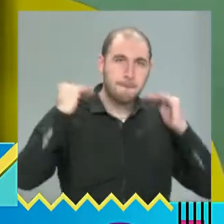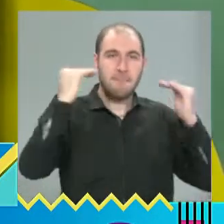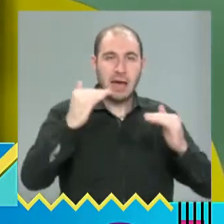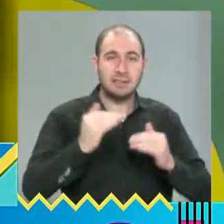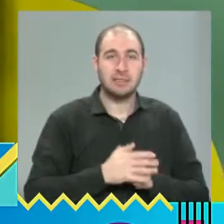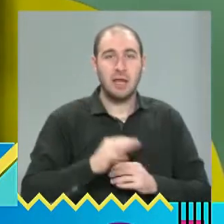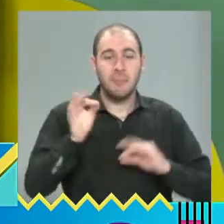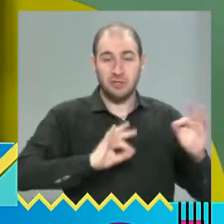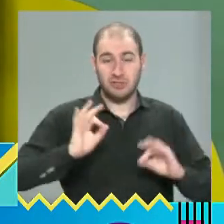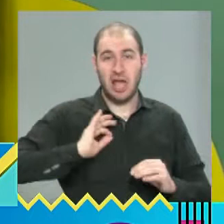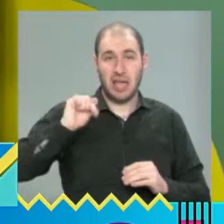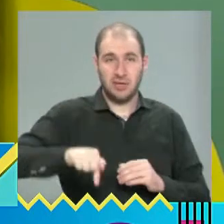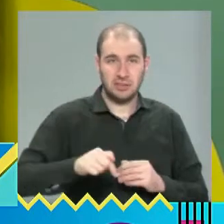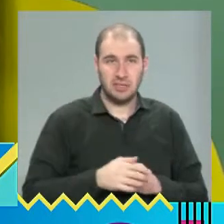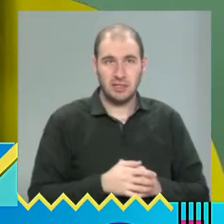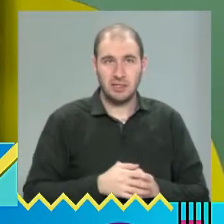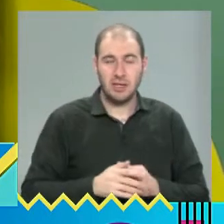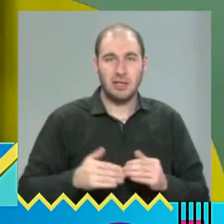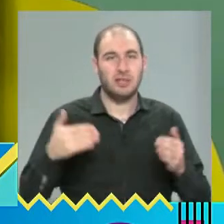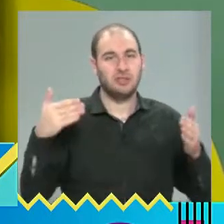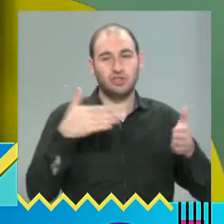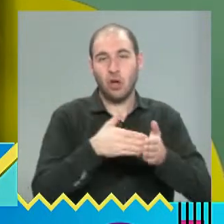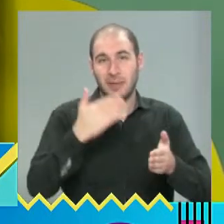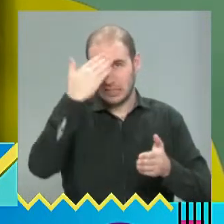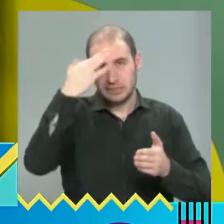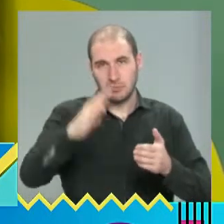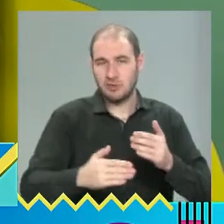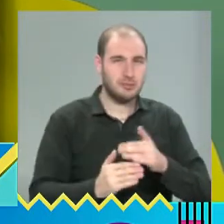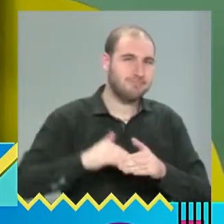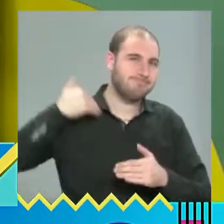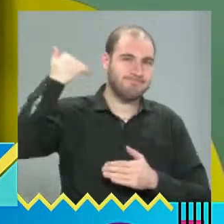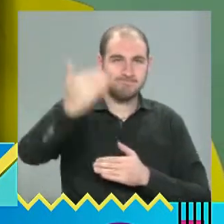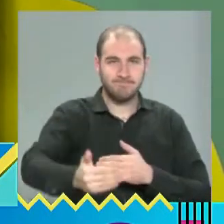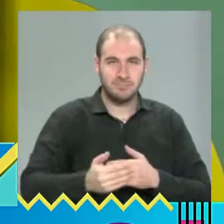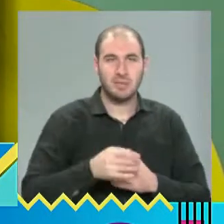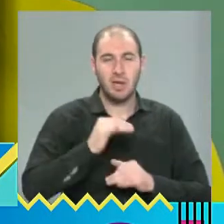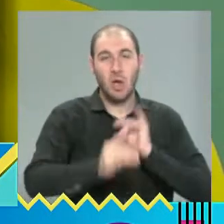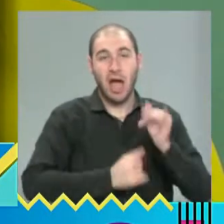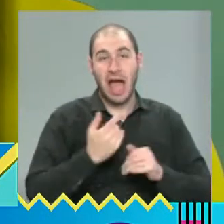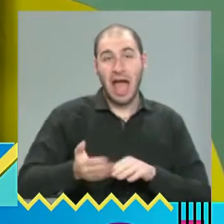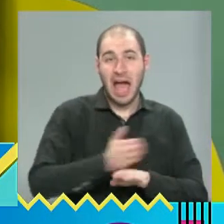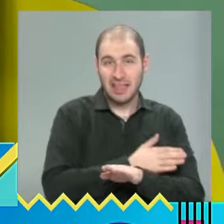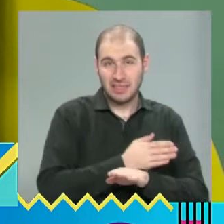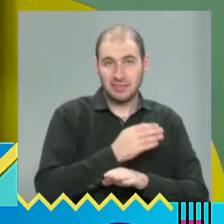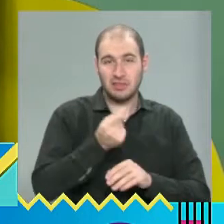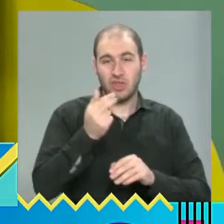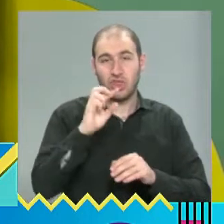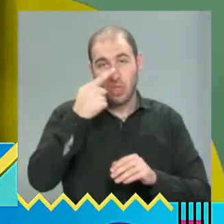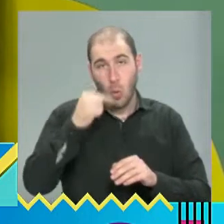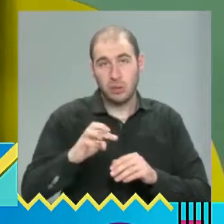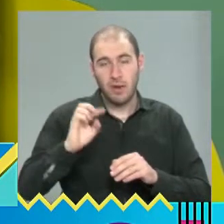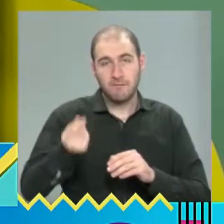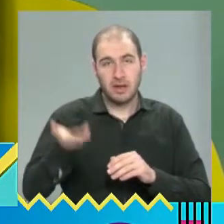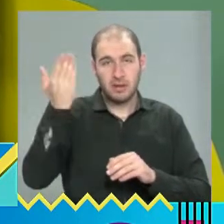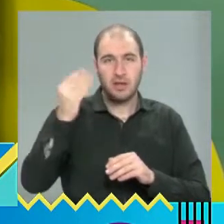las proyecciones para este año, lejos de cumplirse la meta del 15%, ya se hablaba antes de la última escalada del